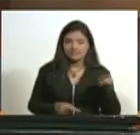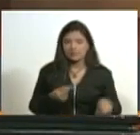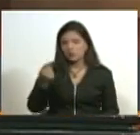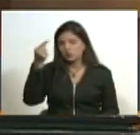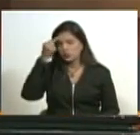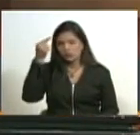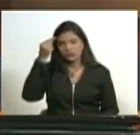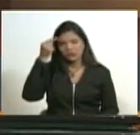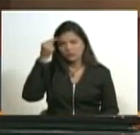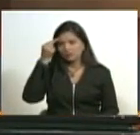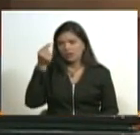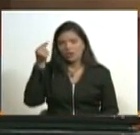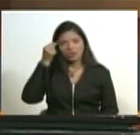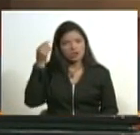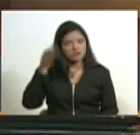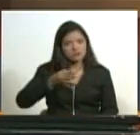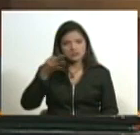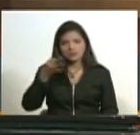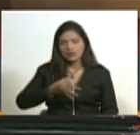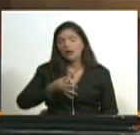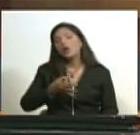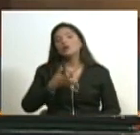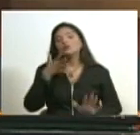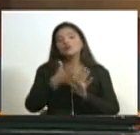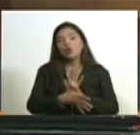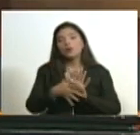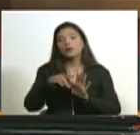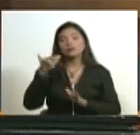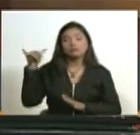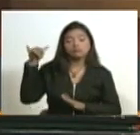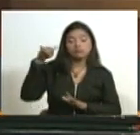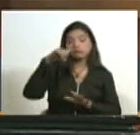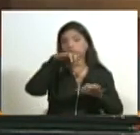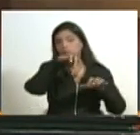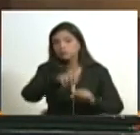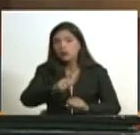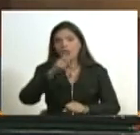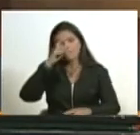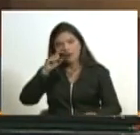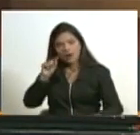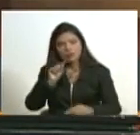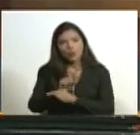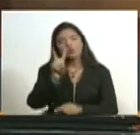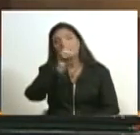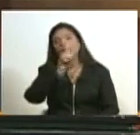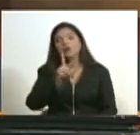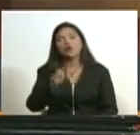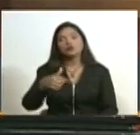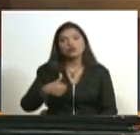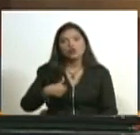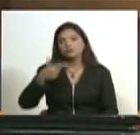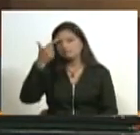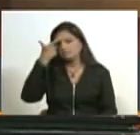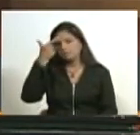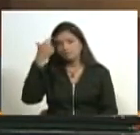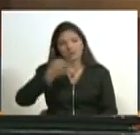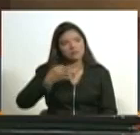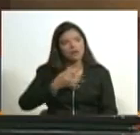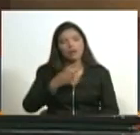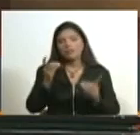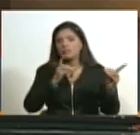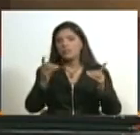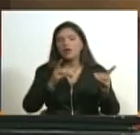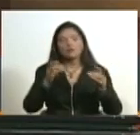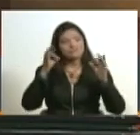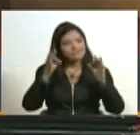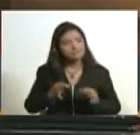obsesionados con el intervencionismo, el golpismo, la venganza contra Venezuela, yo soy un obsesionado del diálogo. Me declaro